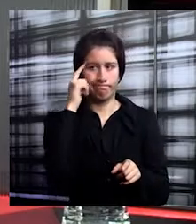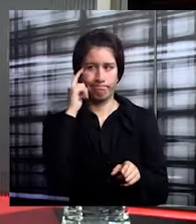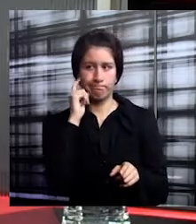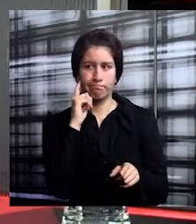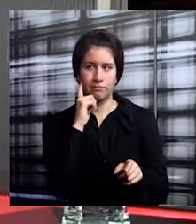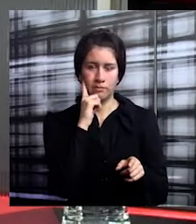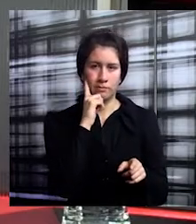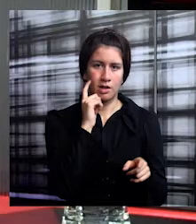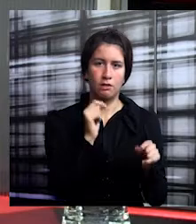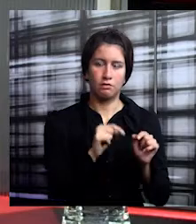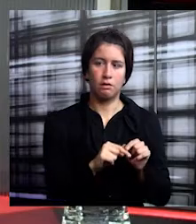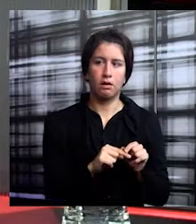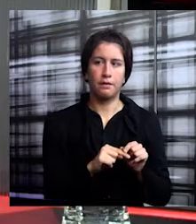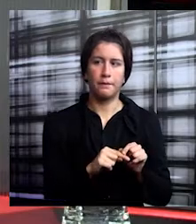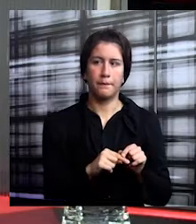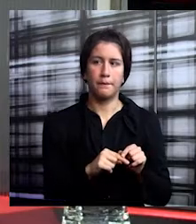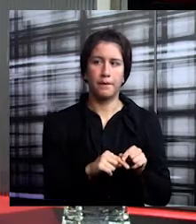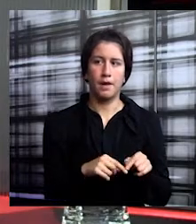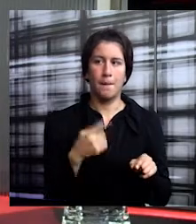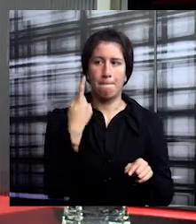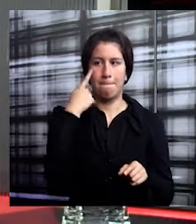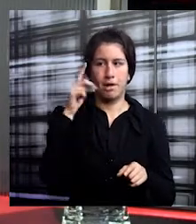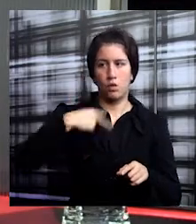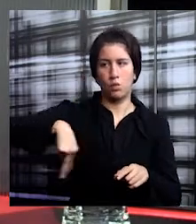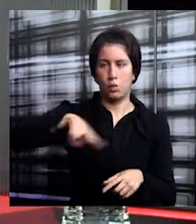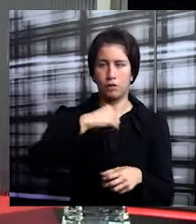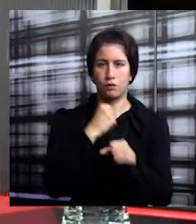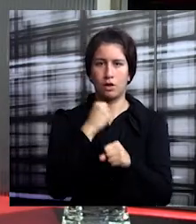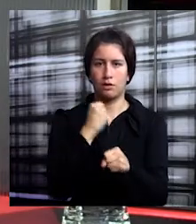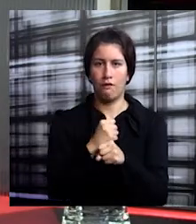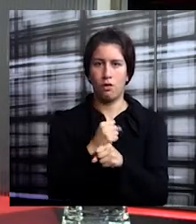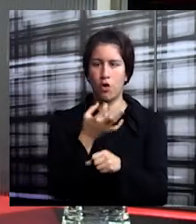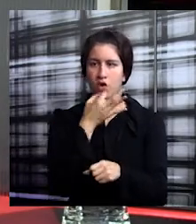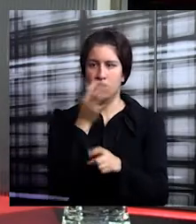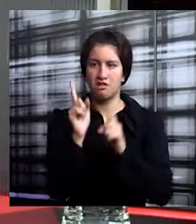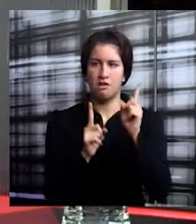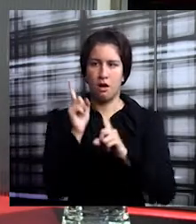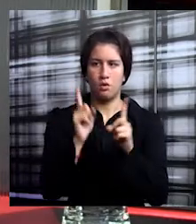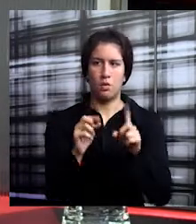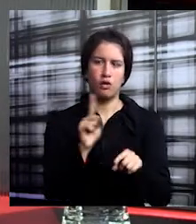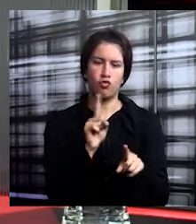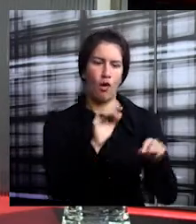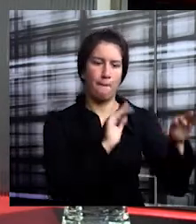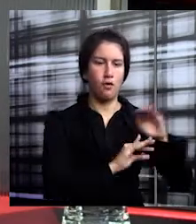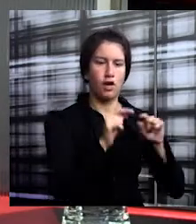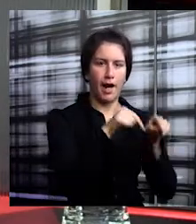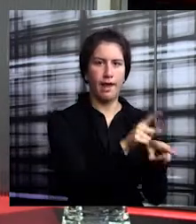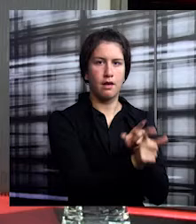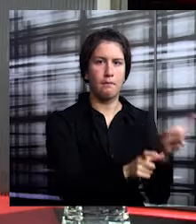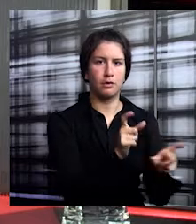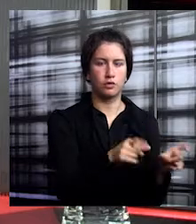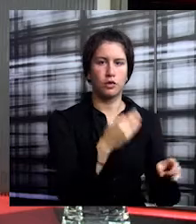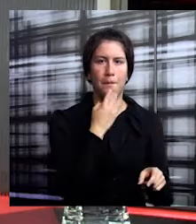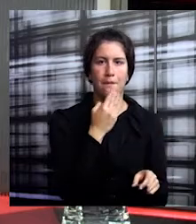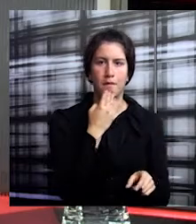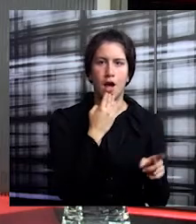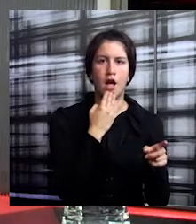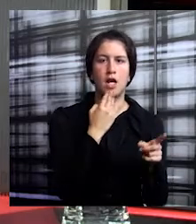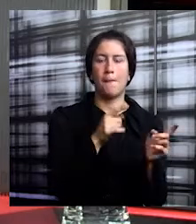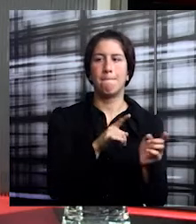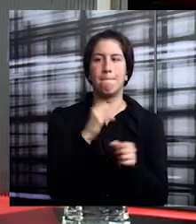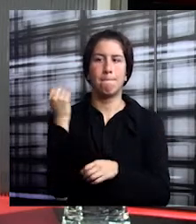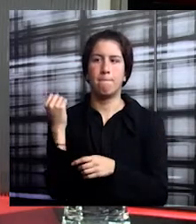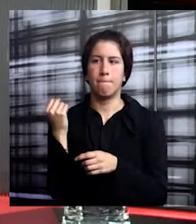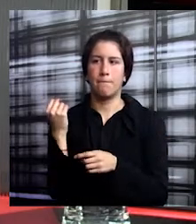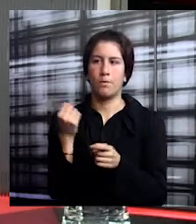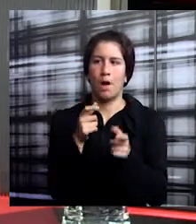nuestra labor, dicen algunos, por ejemplo, no es defender a esas personas, porque nuestra labor, por ley y por estatuto, es controlar los excesos de los agentes